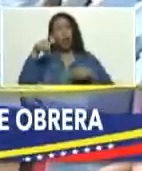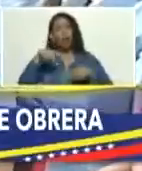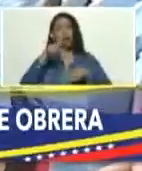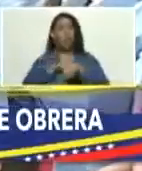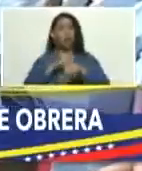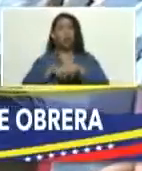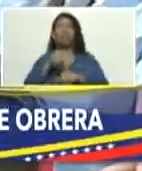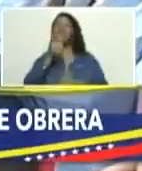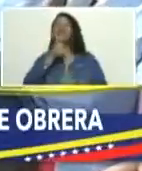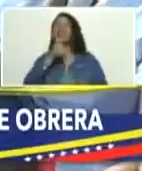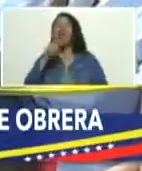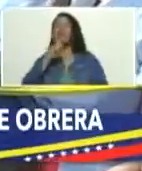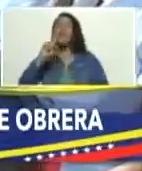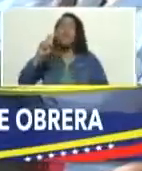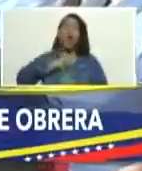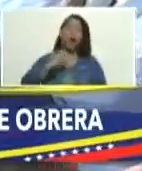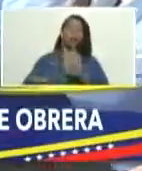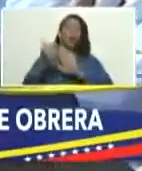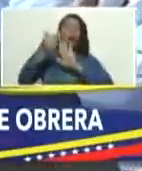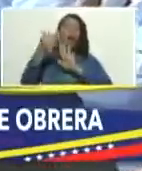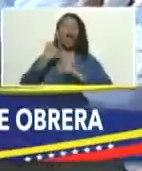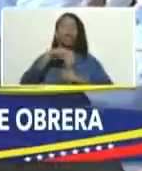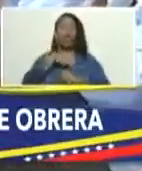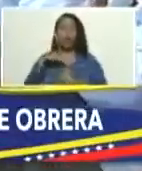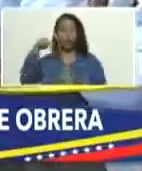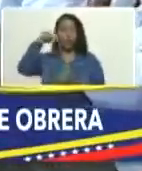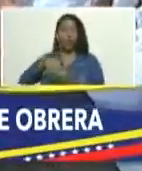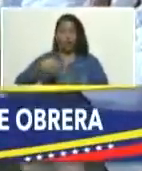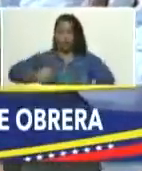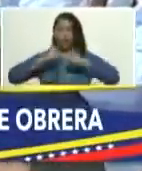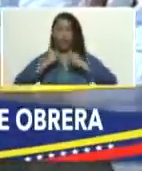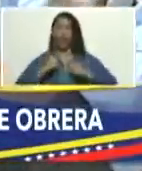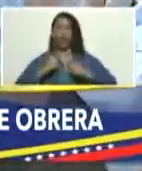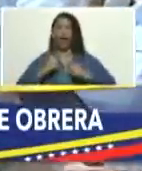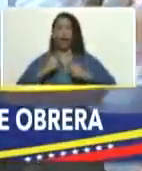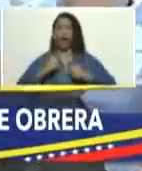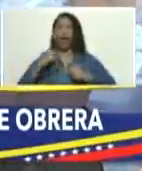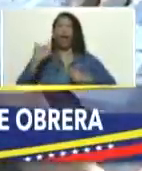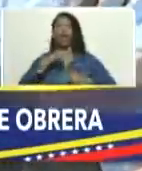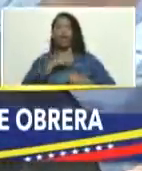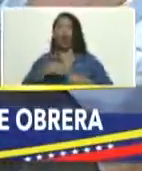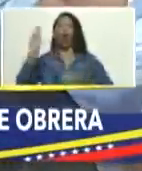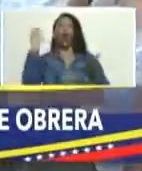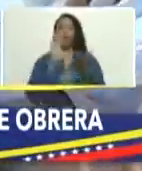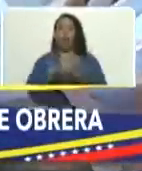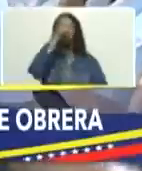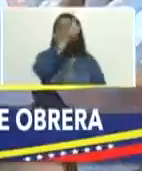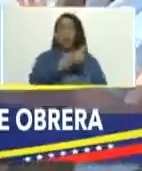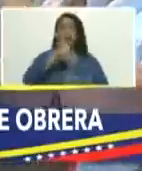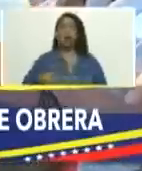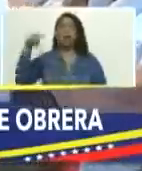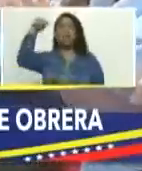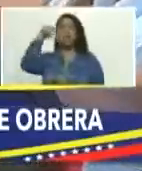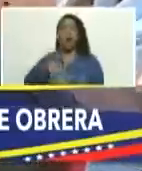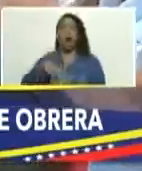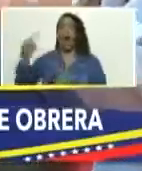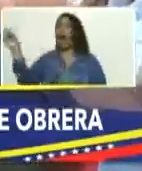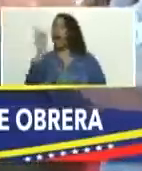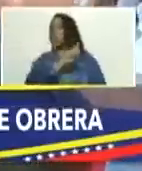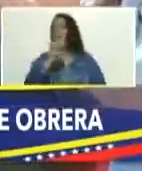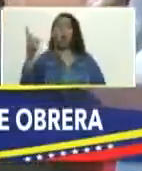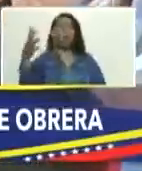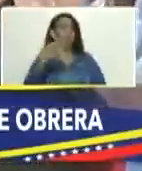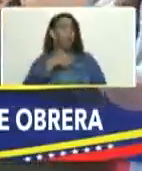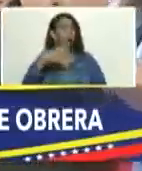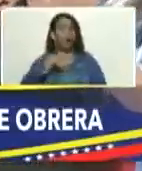enemigos. Y hemos estado de pie. Y nos encontrarán nuevamente de pie y no